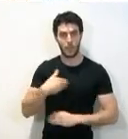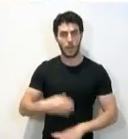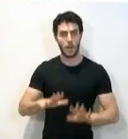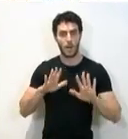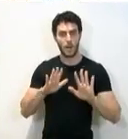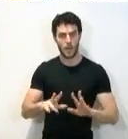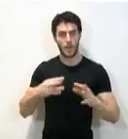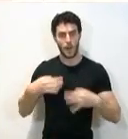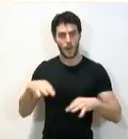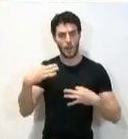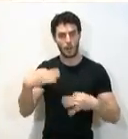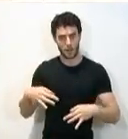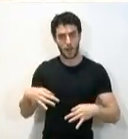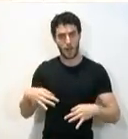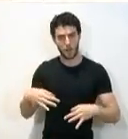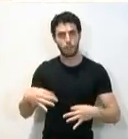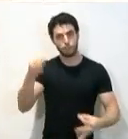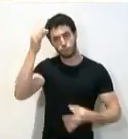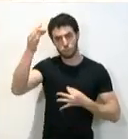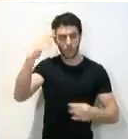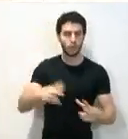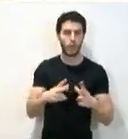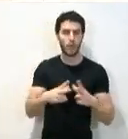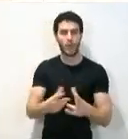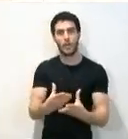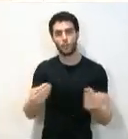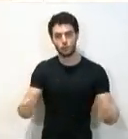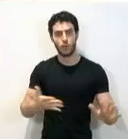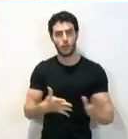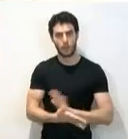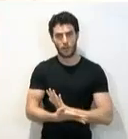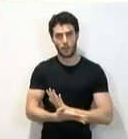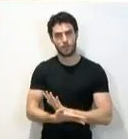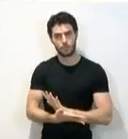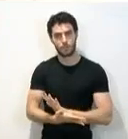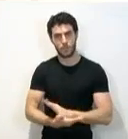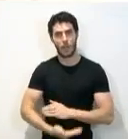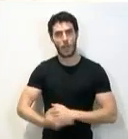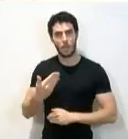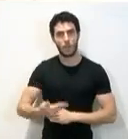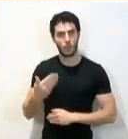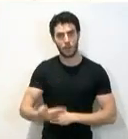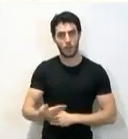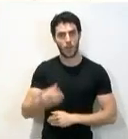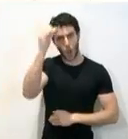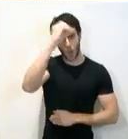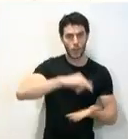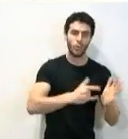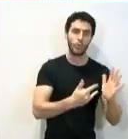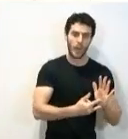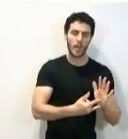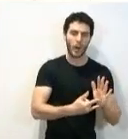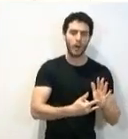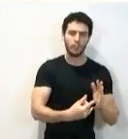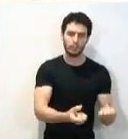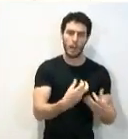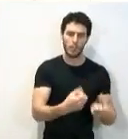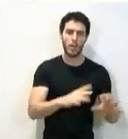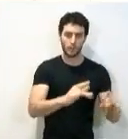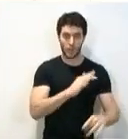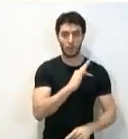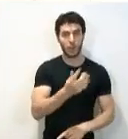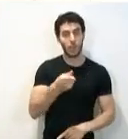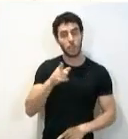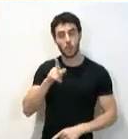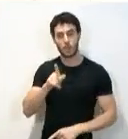muchas connotaciones sociales. Quiero decir con ello que es importante contar con la opinión de los técnicos, pero también, como siempre, en salud,